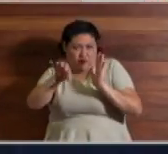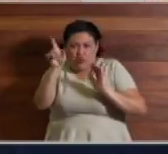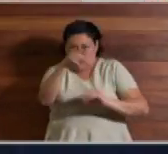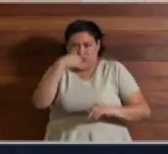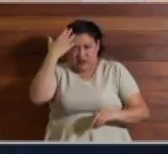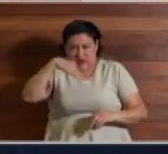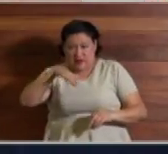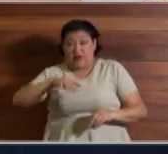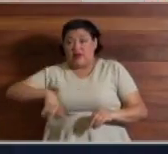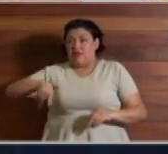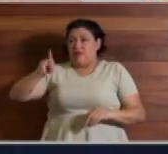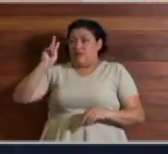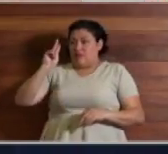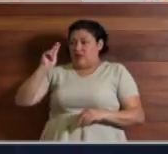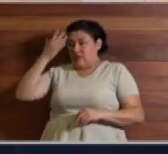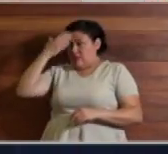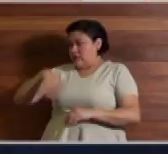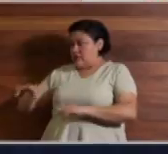interiorizada en